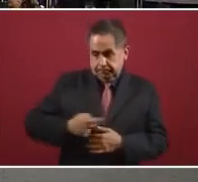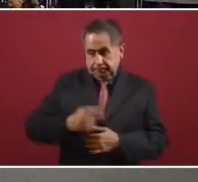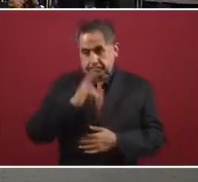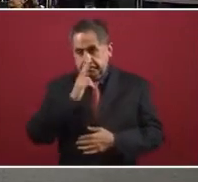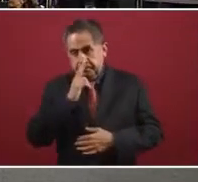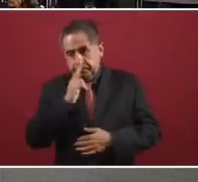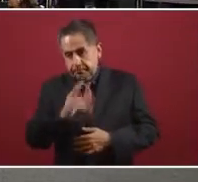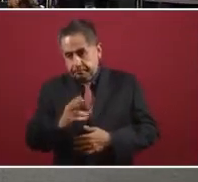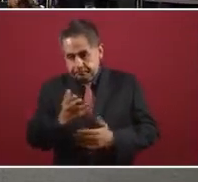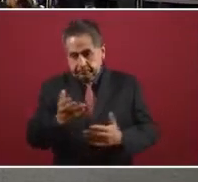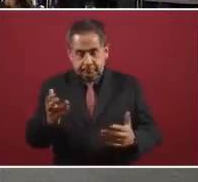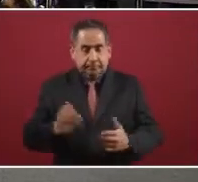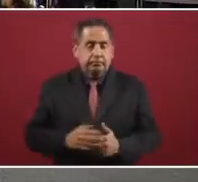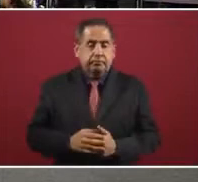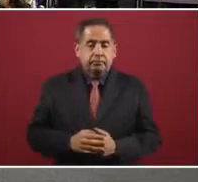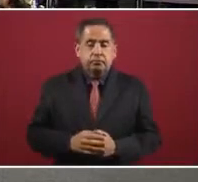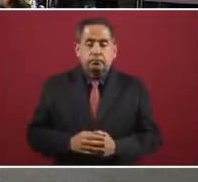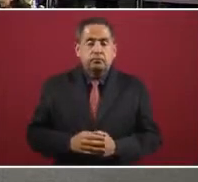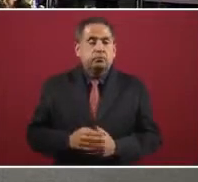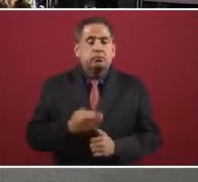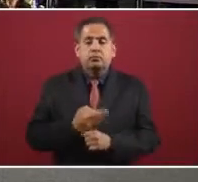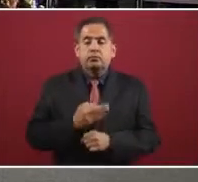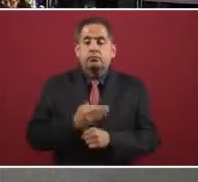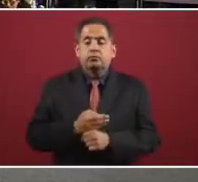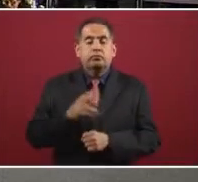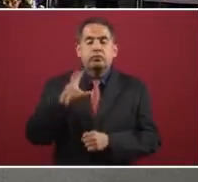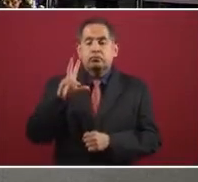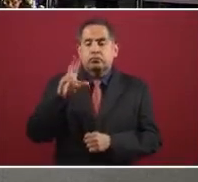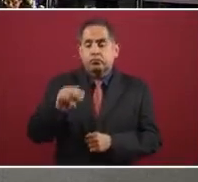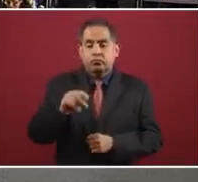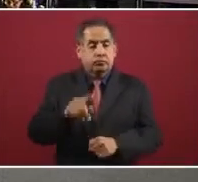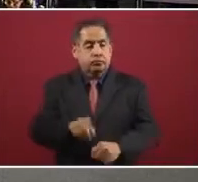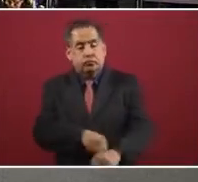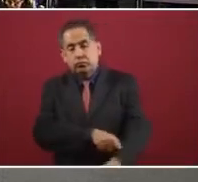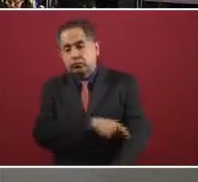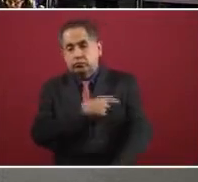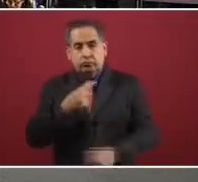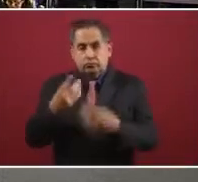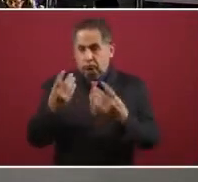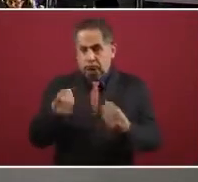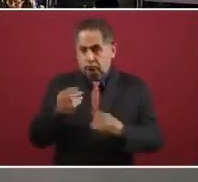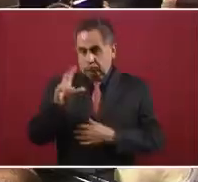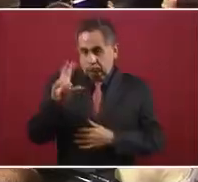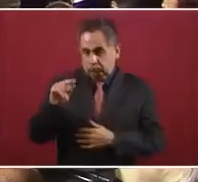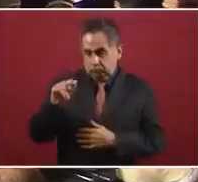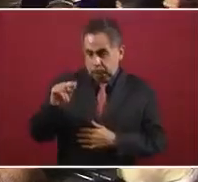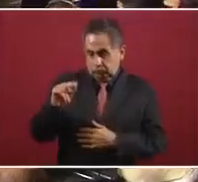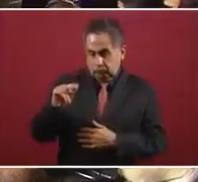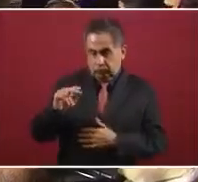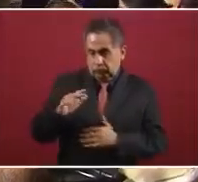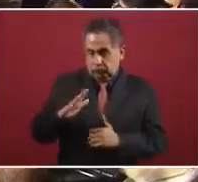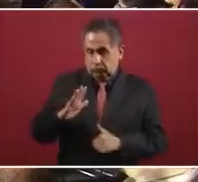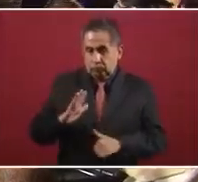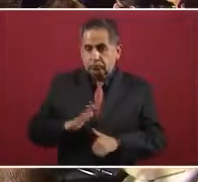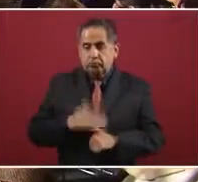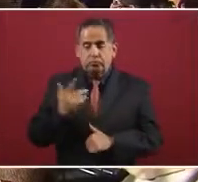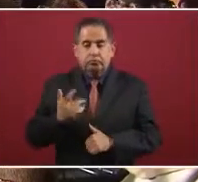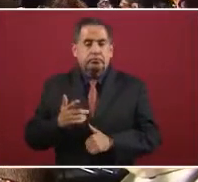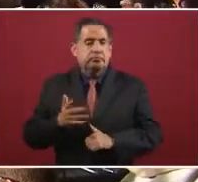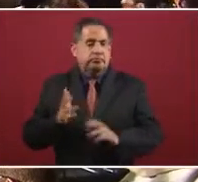respuestas. No vamos a alargarnos mucho porque